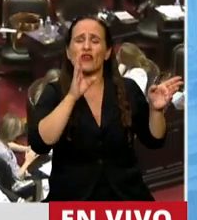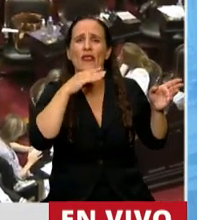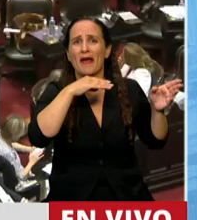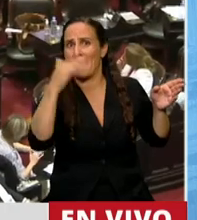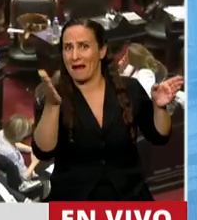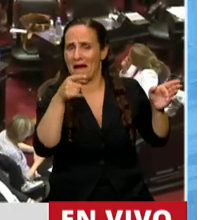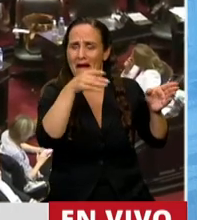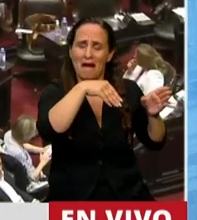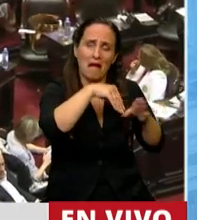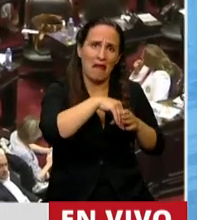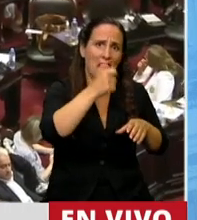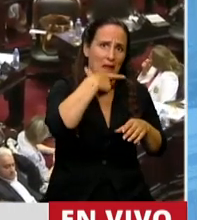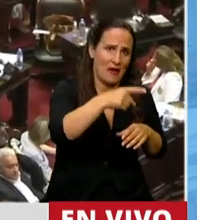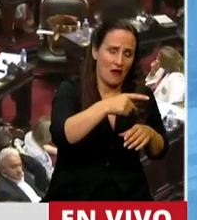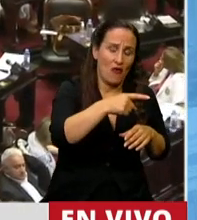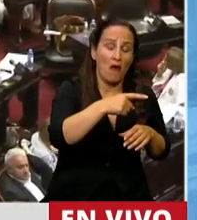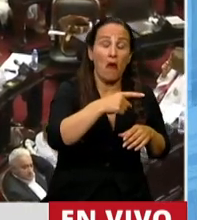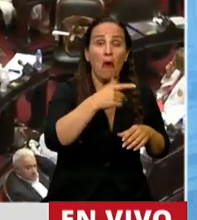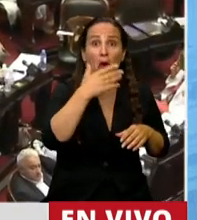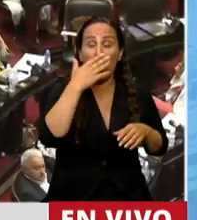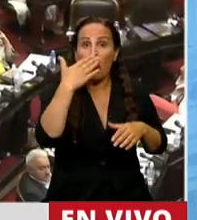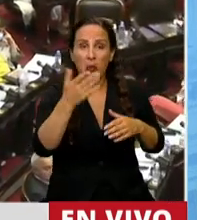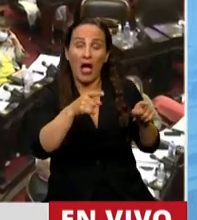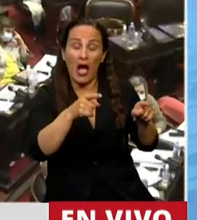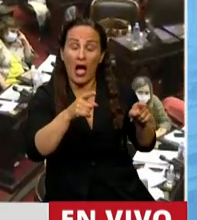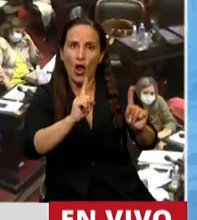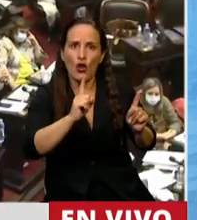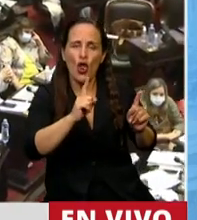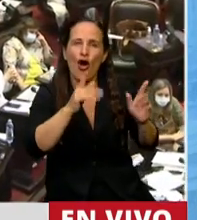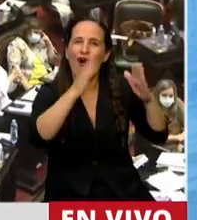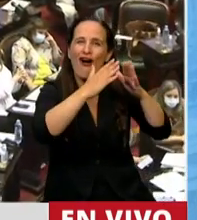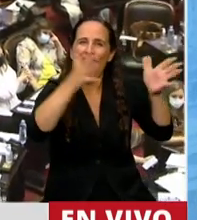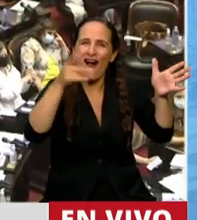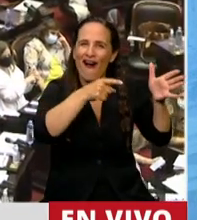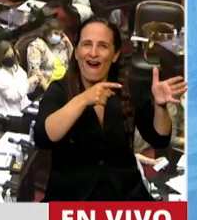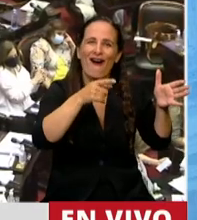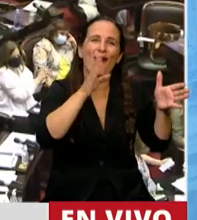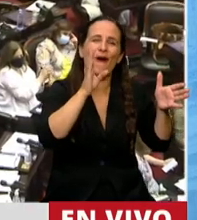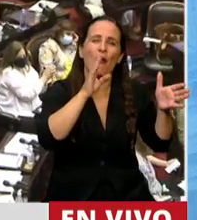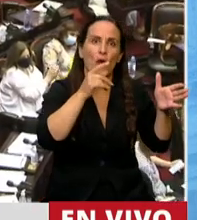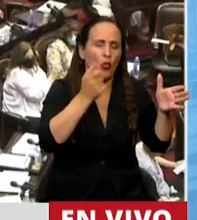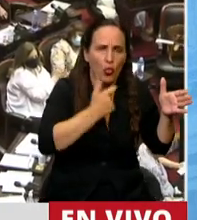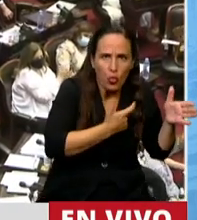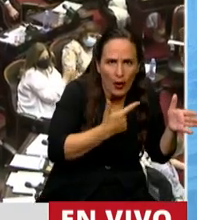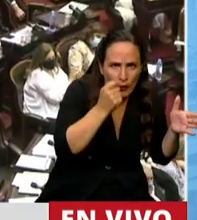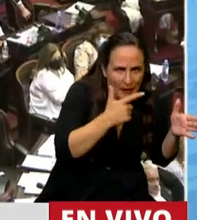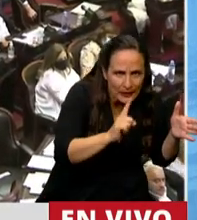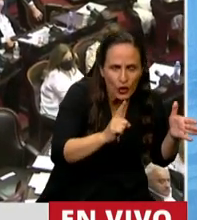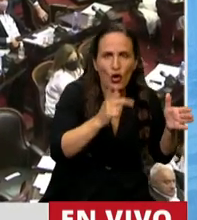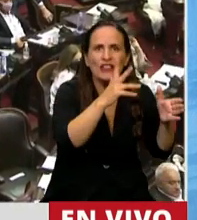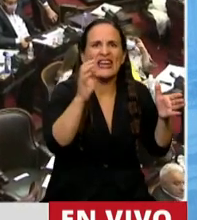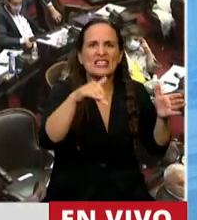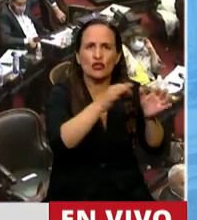Macri. Después resultó que el fastuoso loft no estaba en Barracas, estaba en La Boca, no era propiedad de Macri, no eran 300